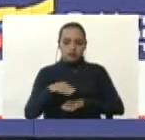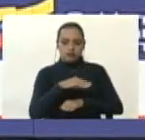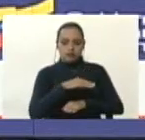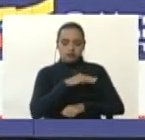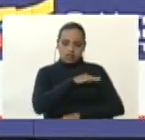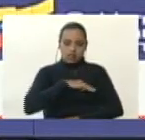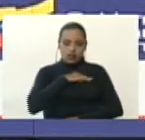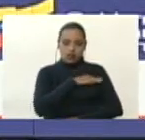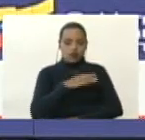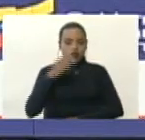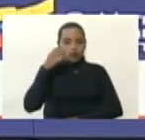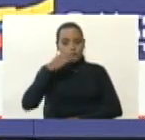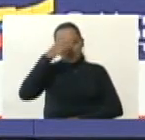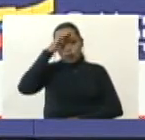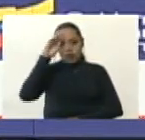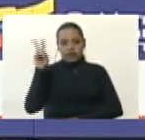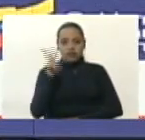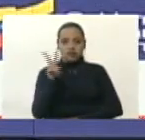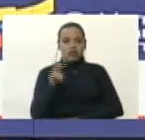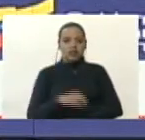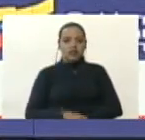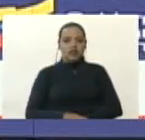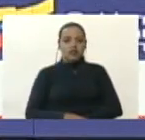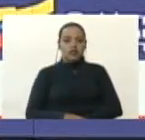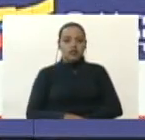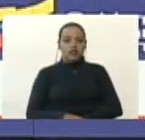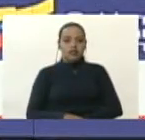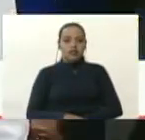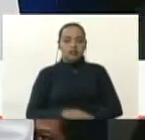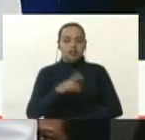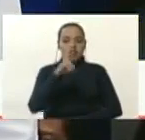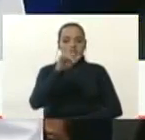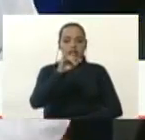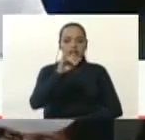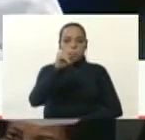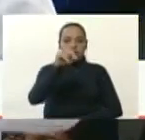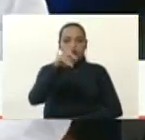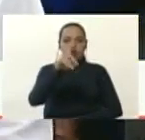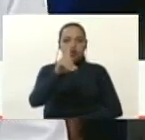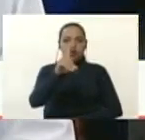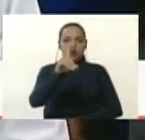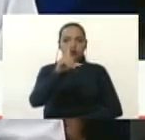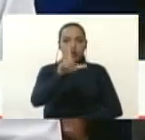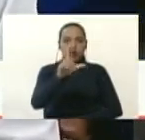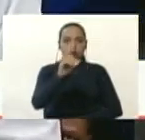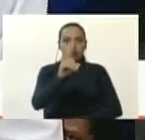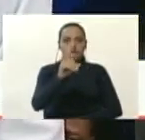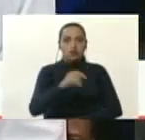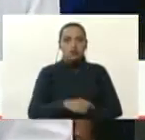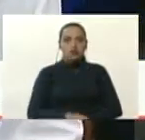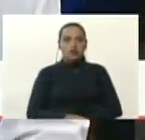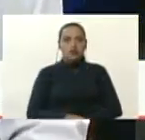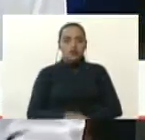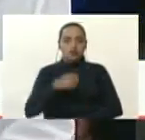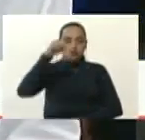en Venezuela, Reynold García. Bienvenido, Reynold. Superbigote